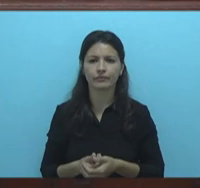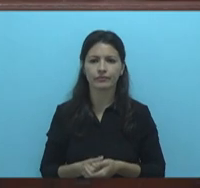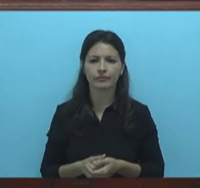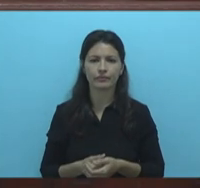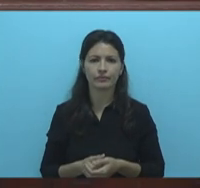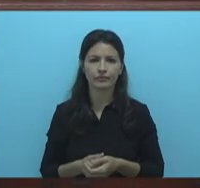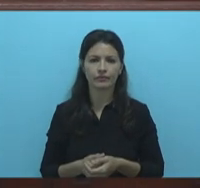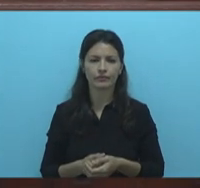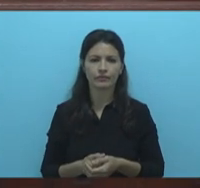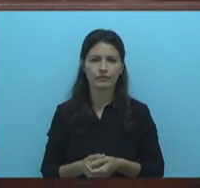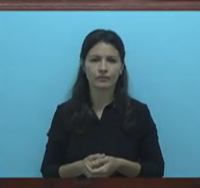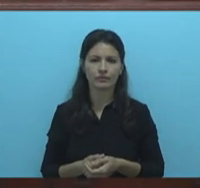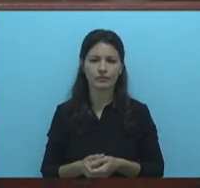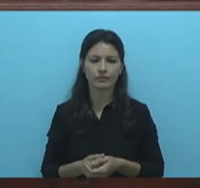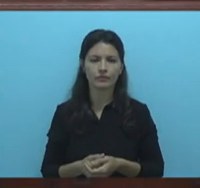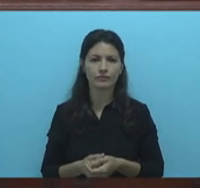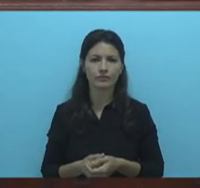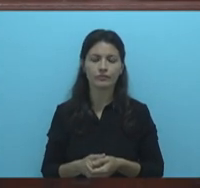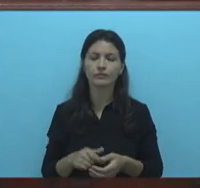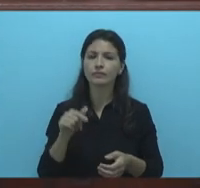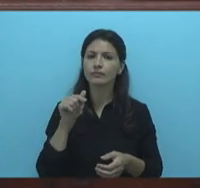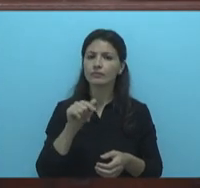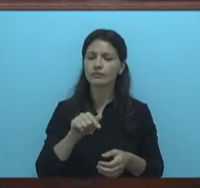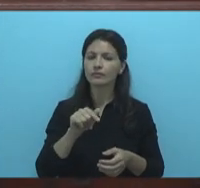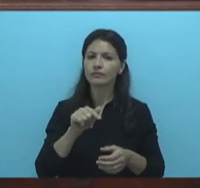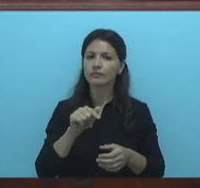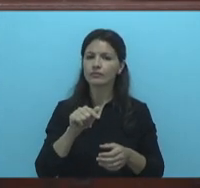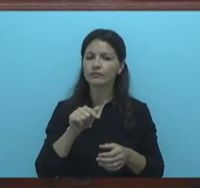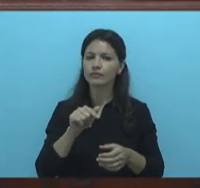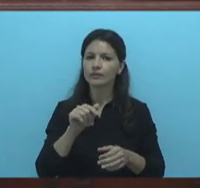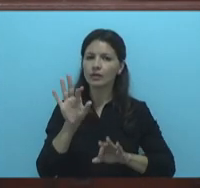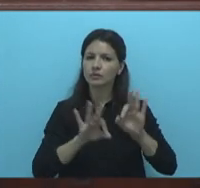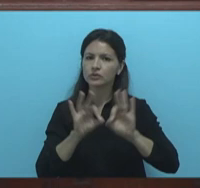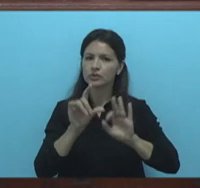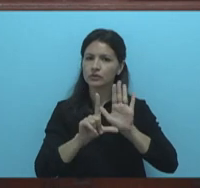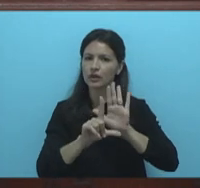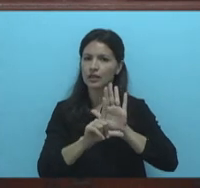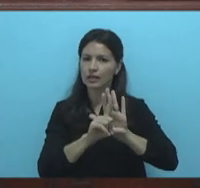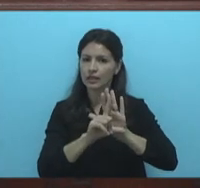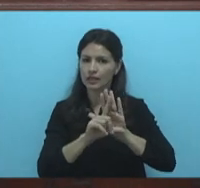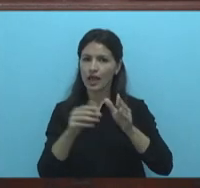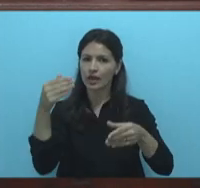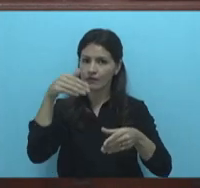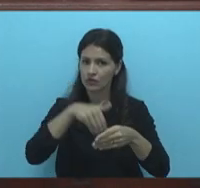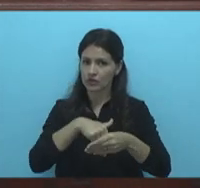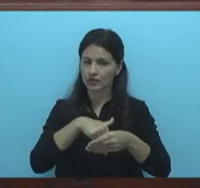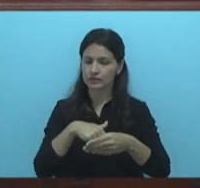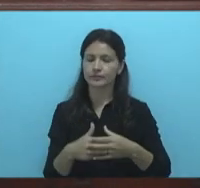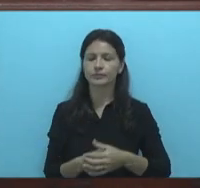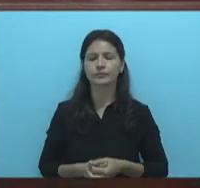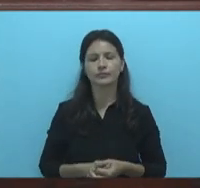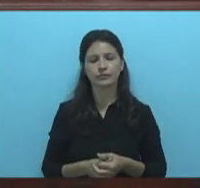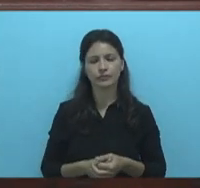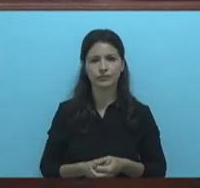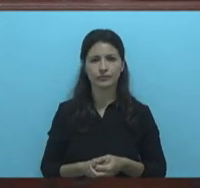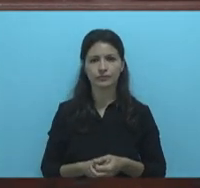Voy a poner en consideración el dictamen de la Comisión de Asuntos Constitucionales y Legislación General. Se vota el proyecto de